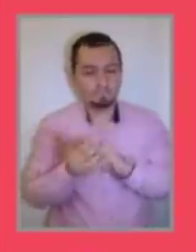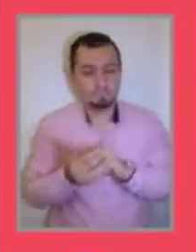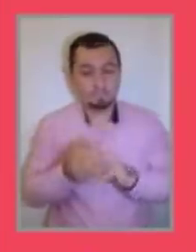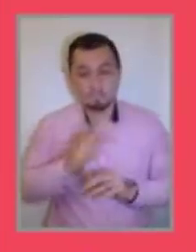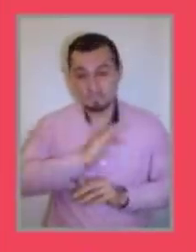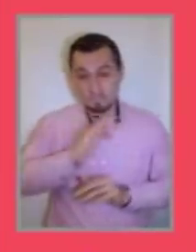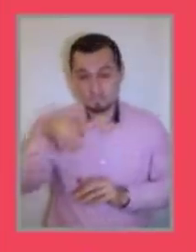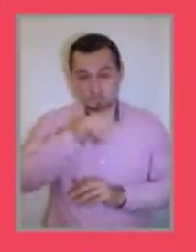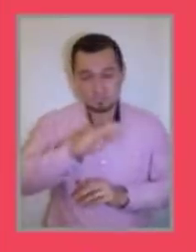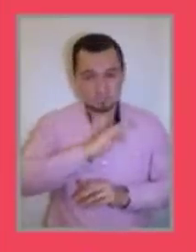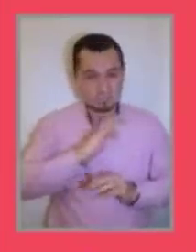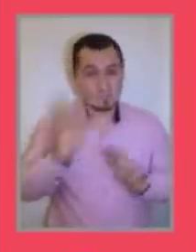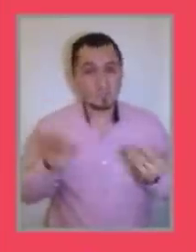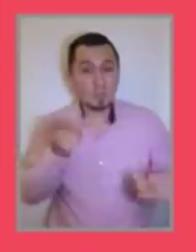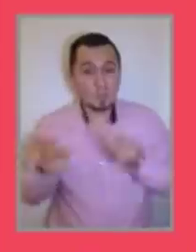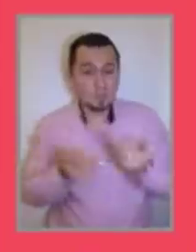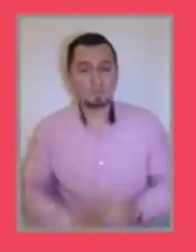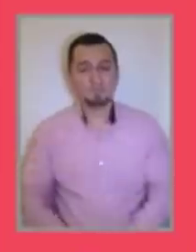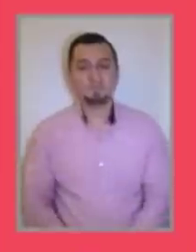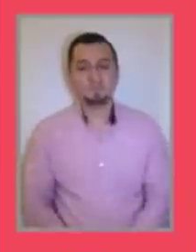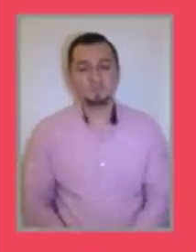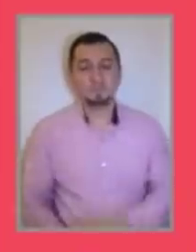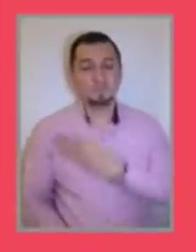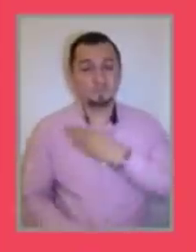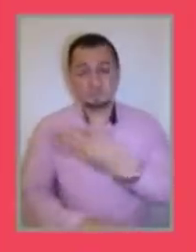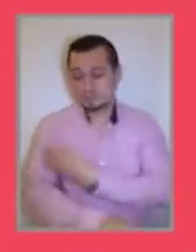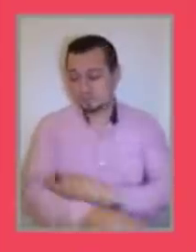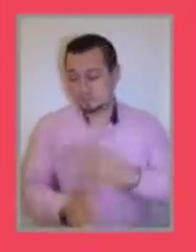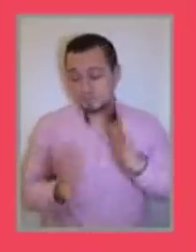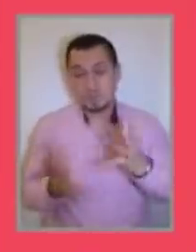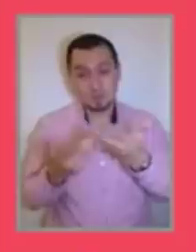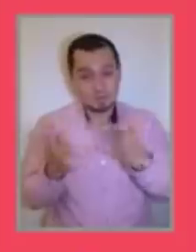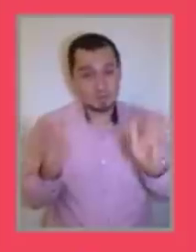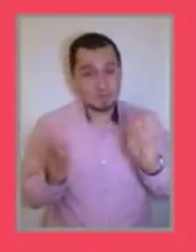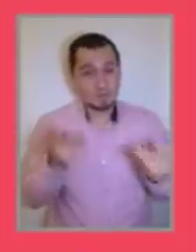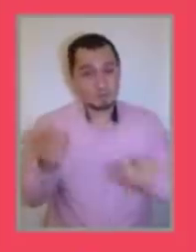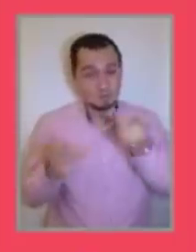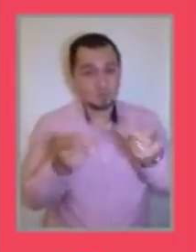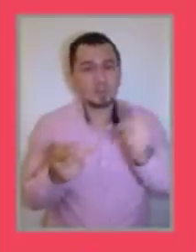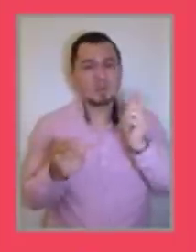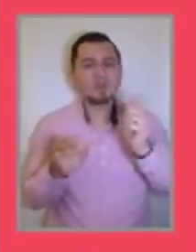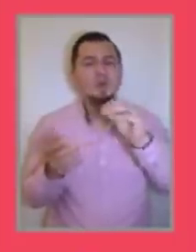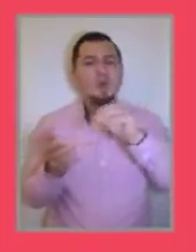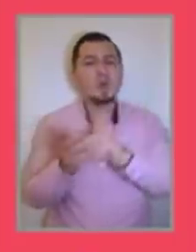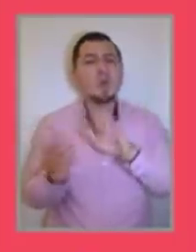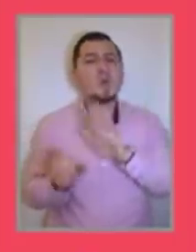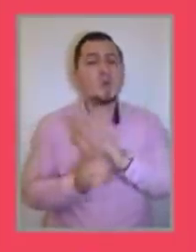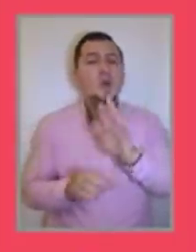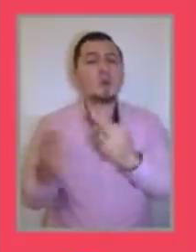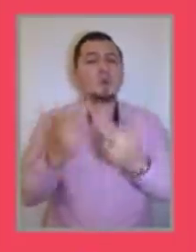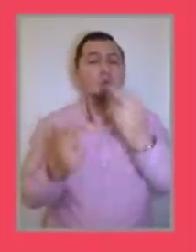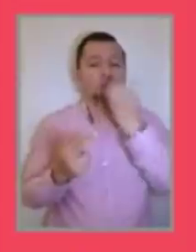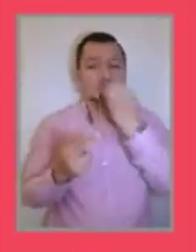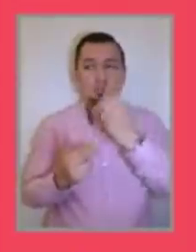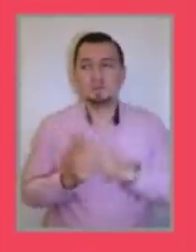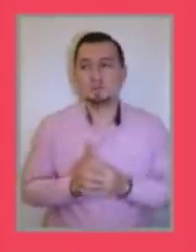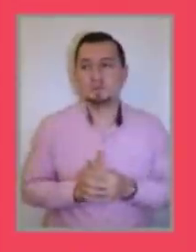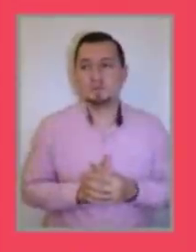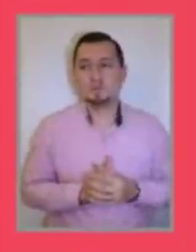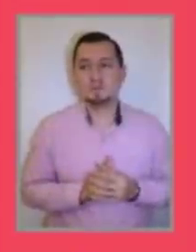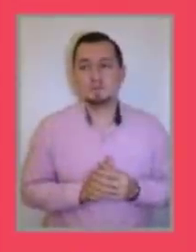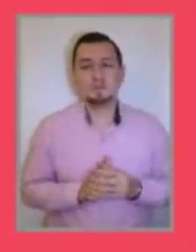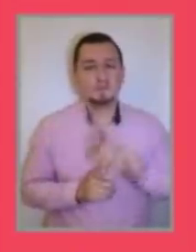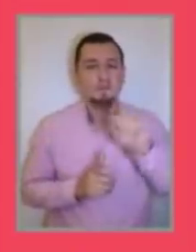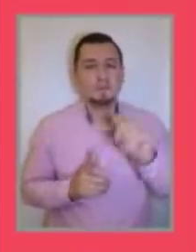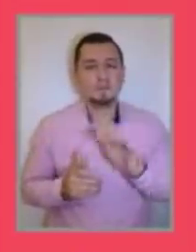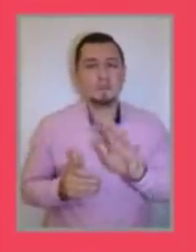alguna pregunta, estamos a sus órdenes. Buenas tardes, compañeros. Abrimos espacio para preguntas sobre la ruta de regreso a clases presencial. Sobre este tema primero, si les parece, y ya